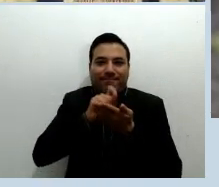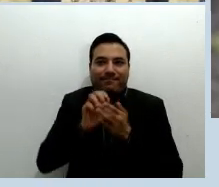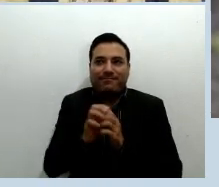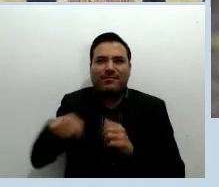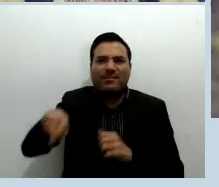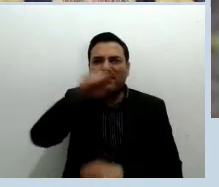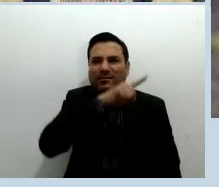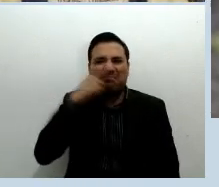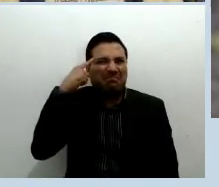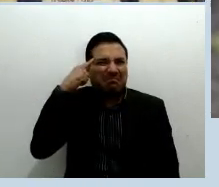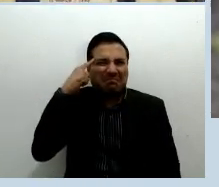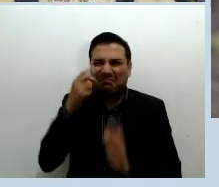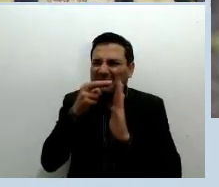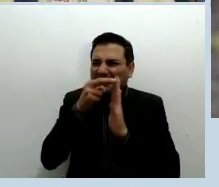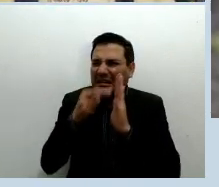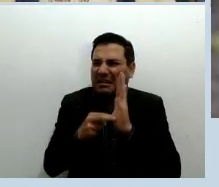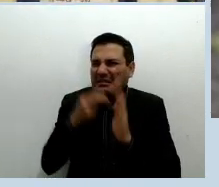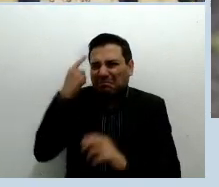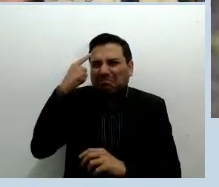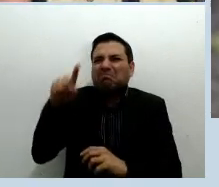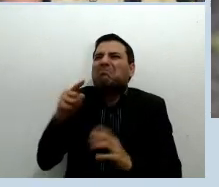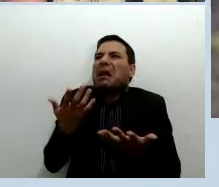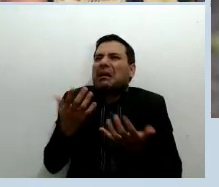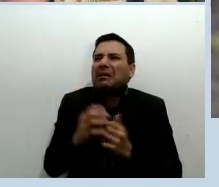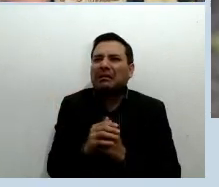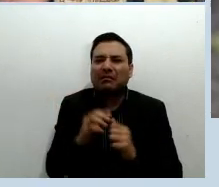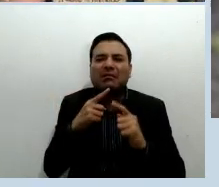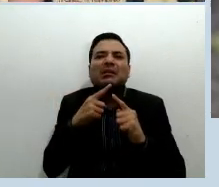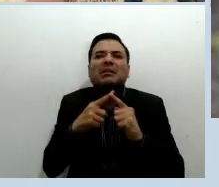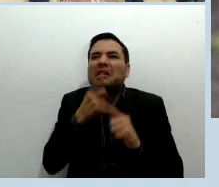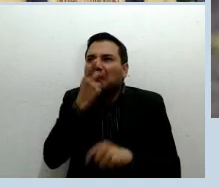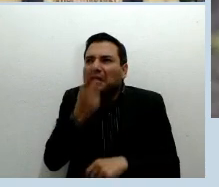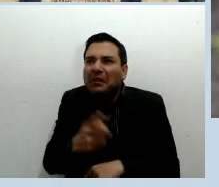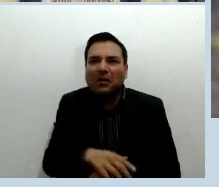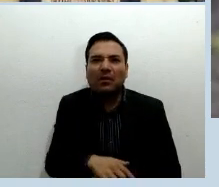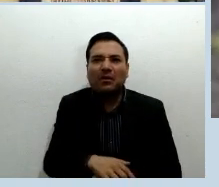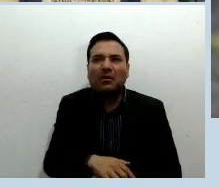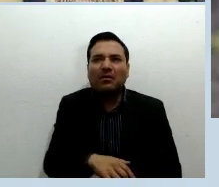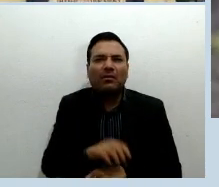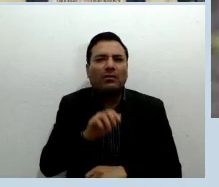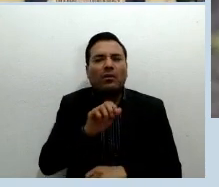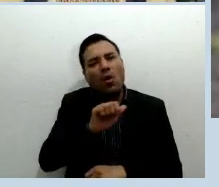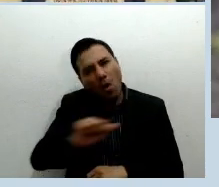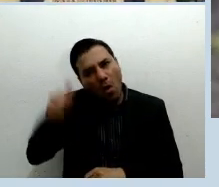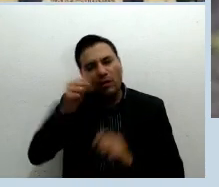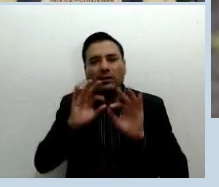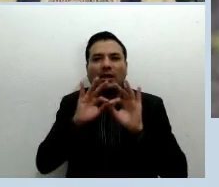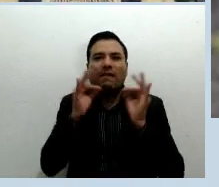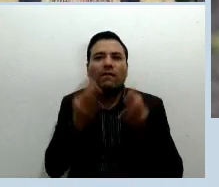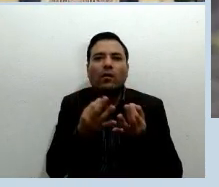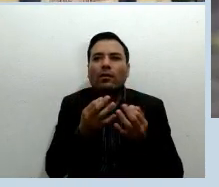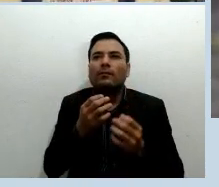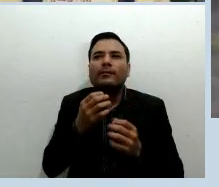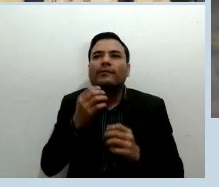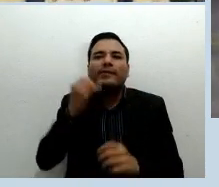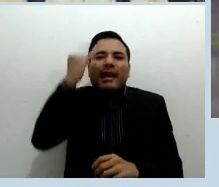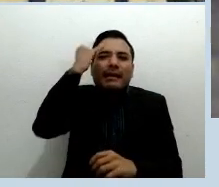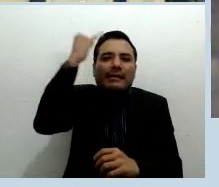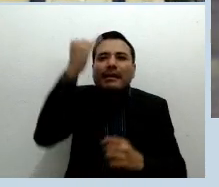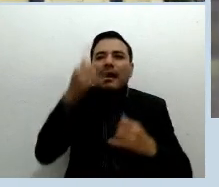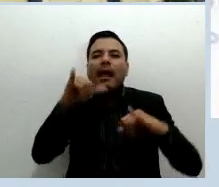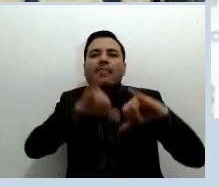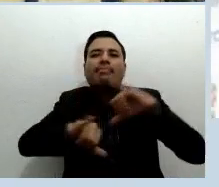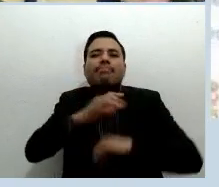dijo que tendría que ser así e Y por qué no hacerlo de otra forma Por qué no experimentar Qué pasaría